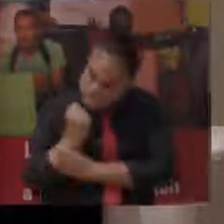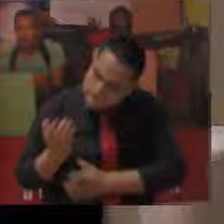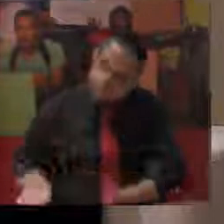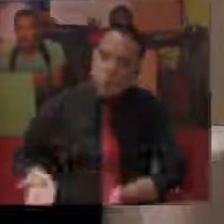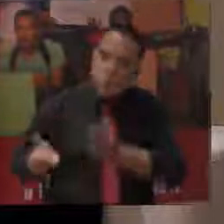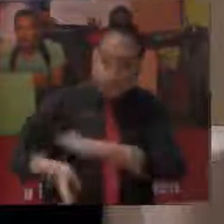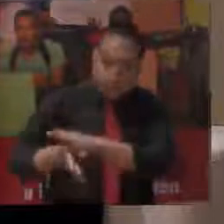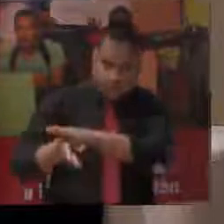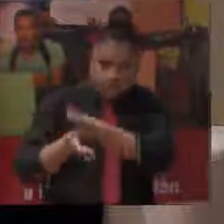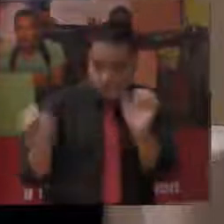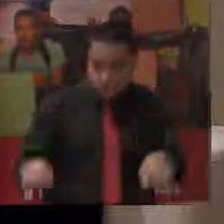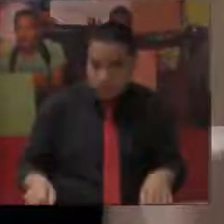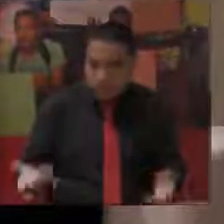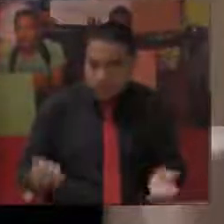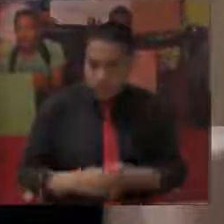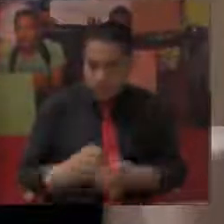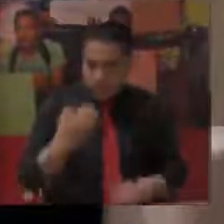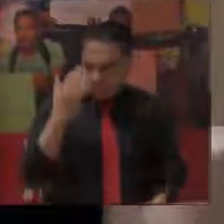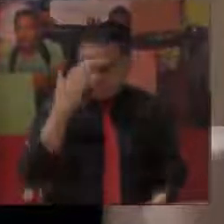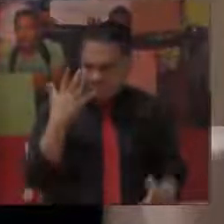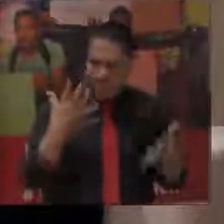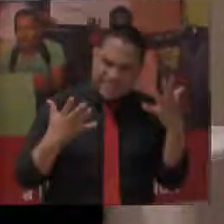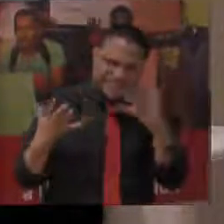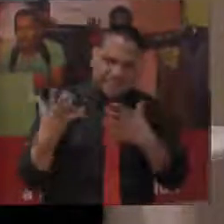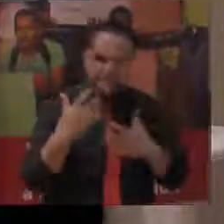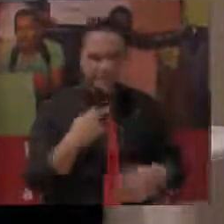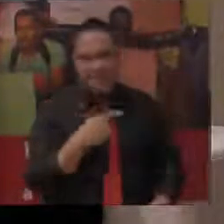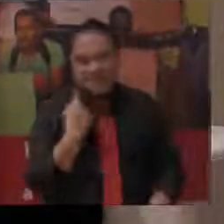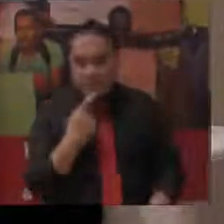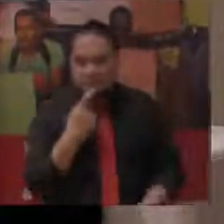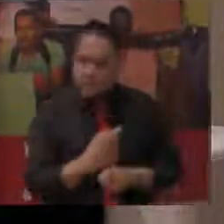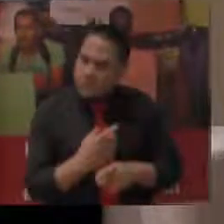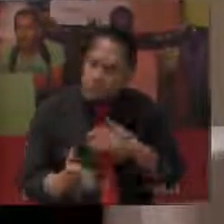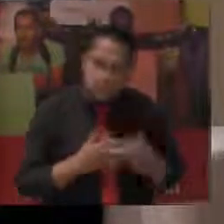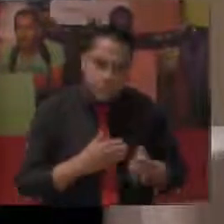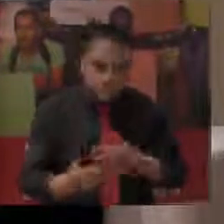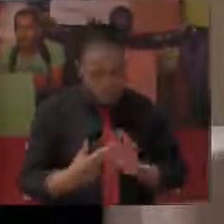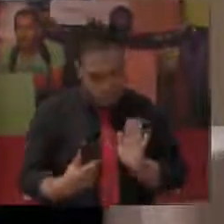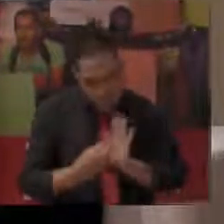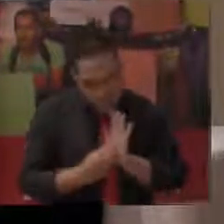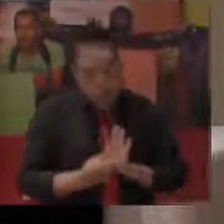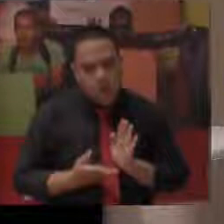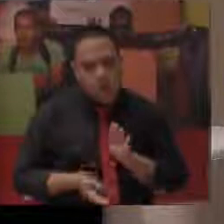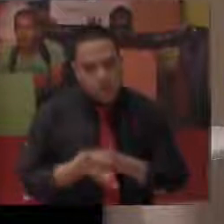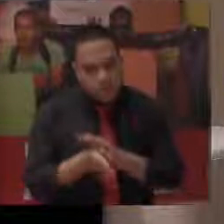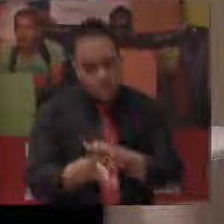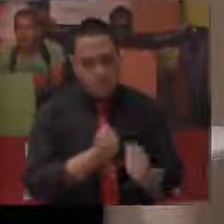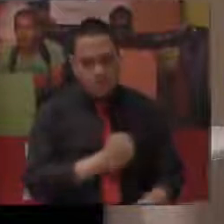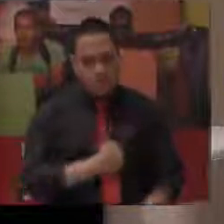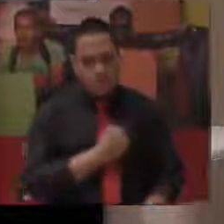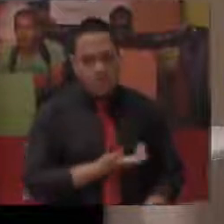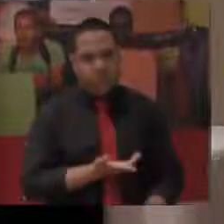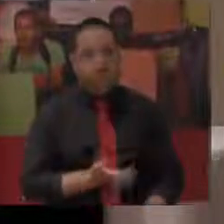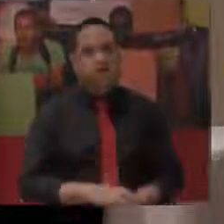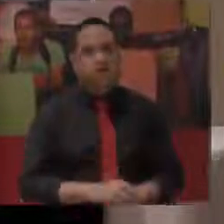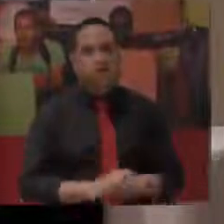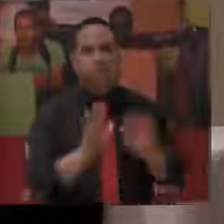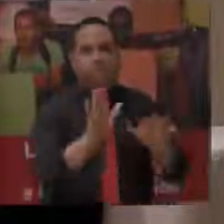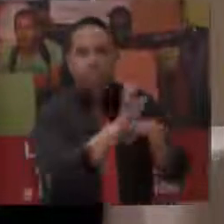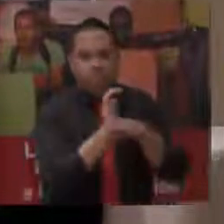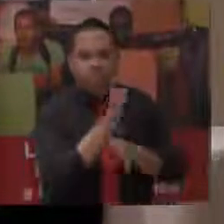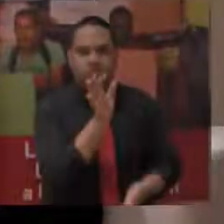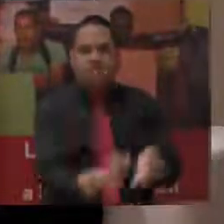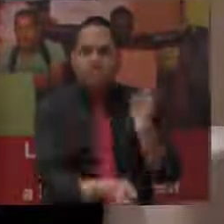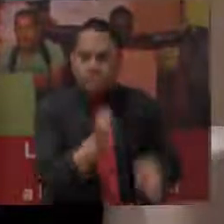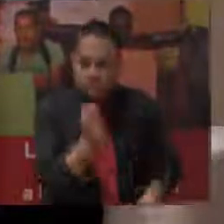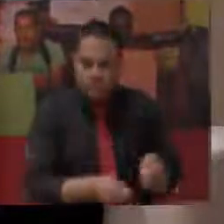camino puede llegar a ser frustrante, pero continúen. Sobre todo me refiero al tema de las contrataciones, de los antecedentes judiciales, del